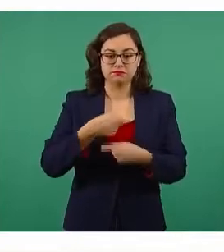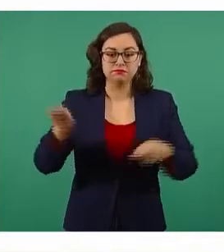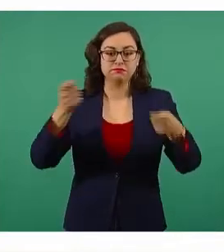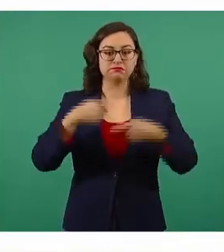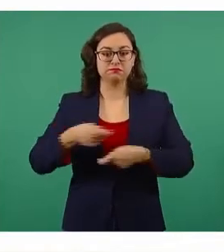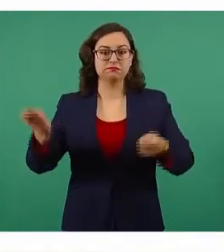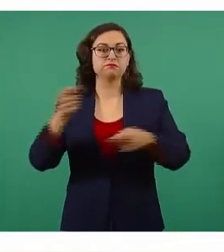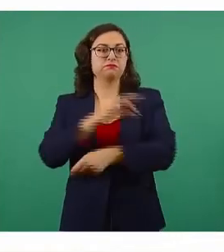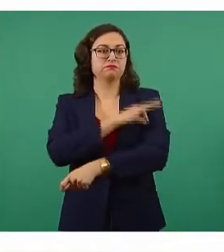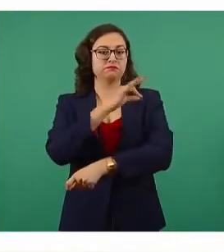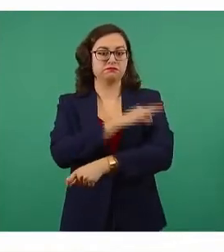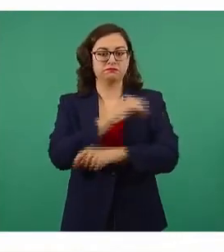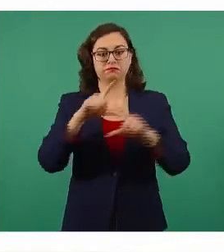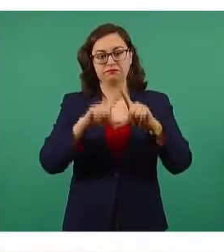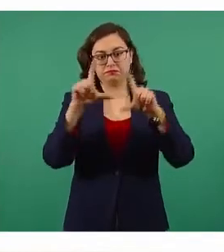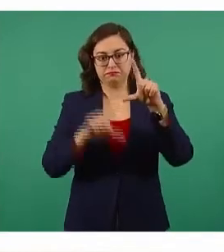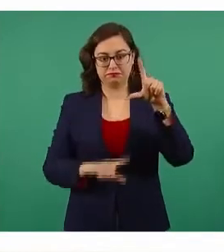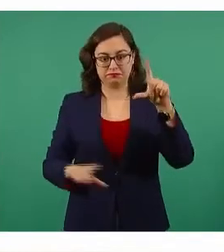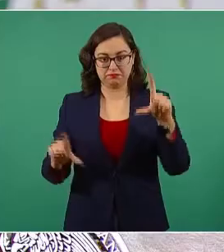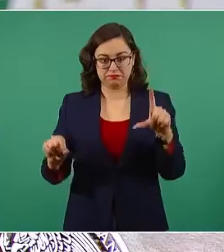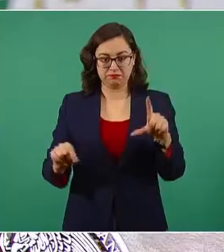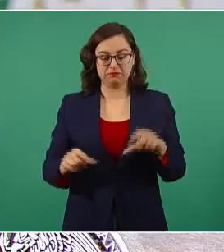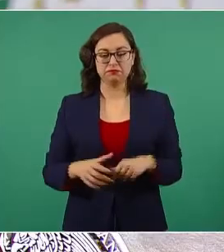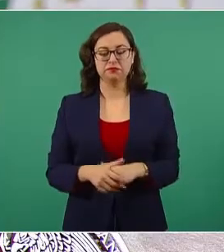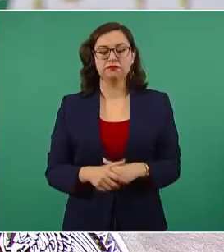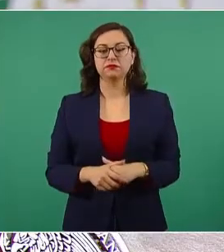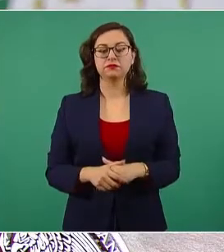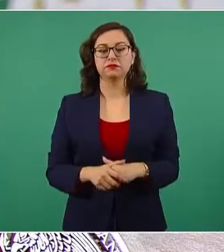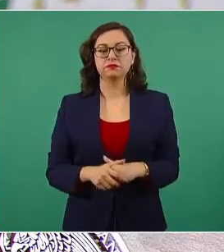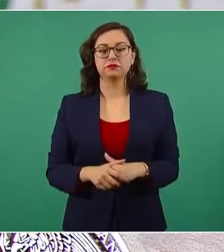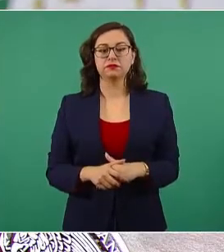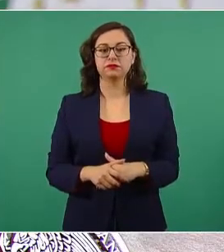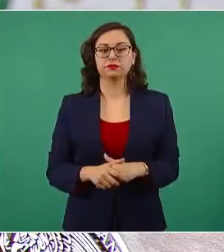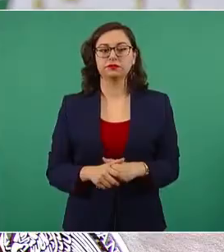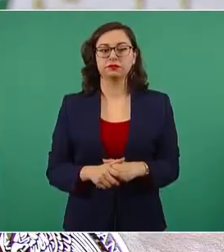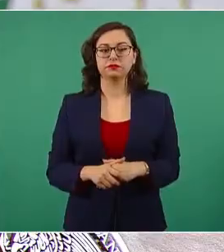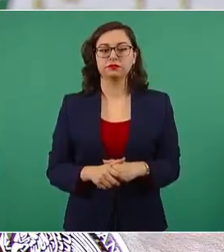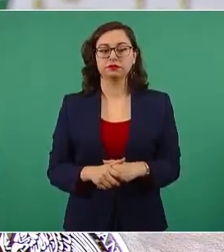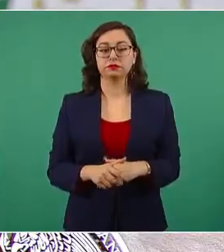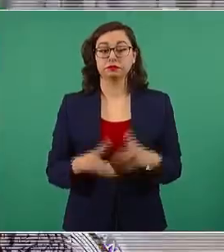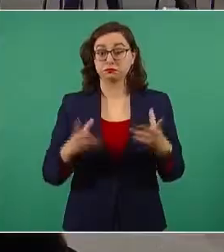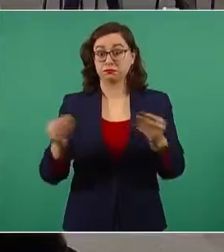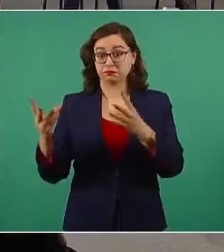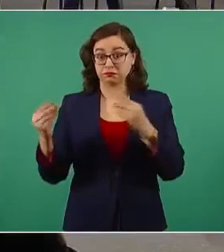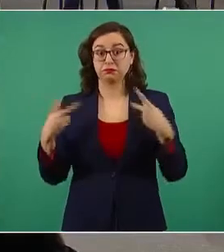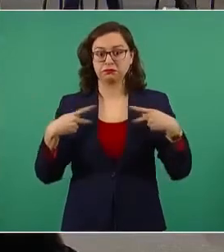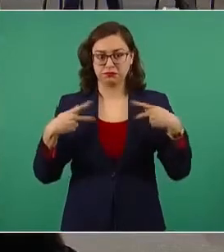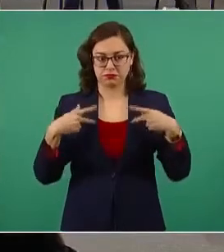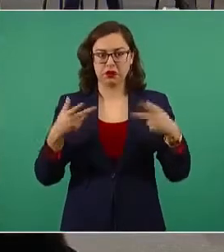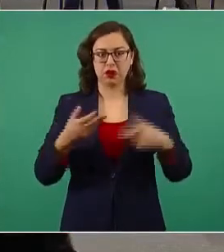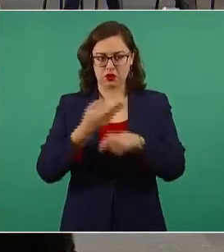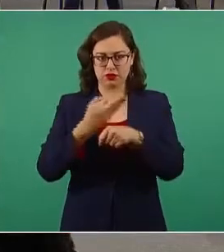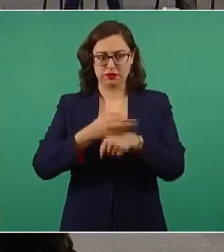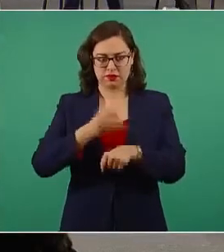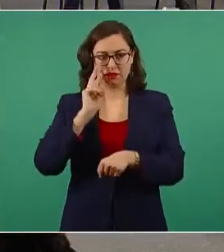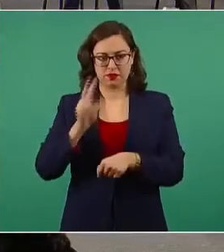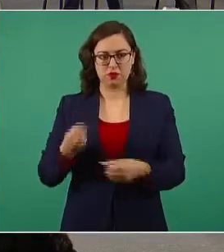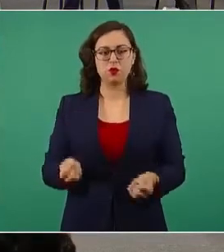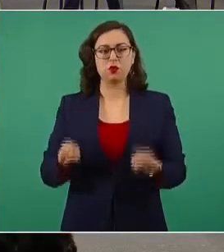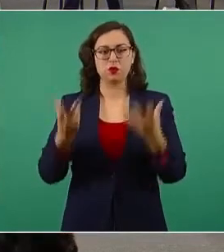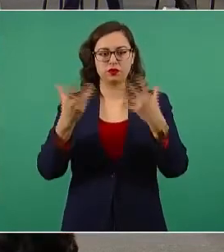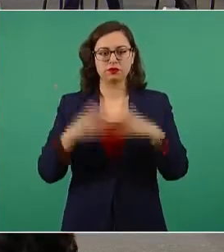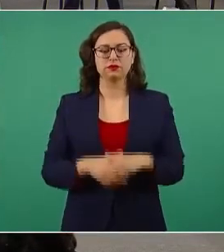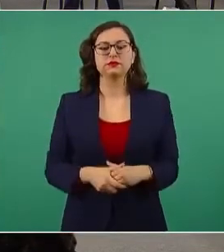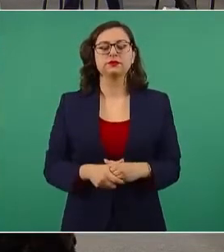distribuido por todo el país y se han aplicado a un número sustancial de personas que ahorita comentaremos. La siguiente.